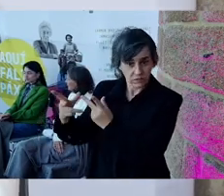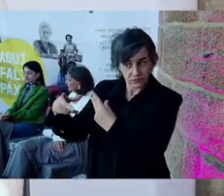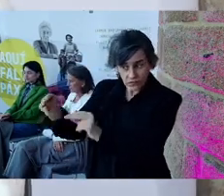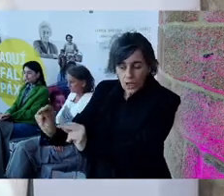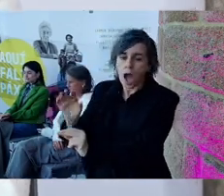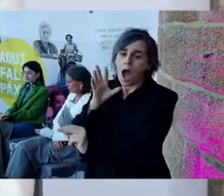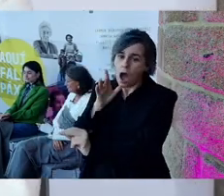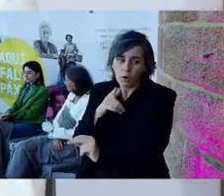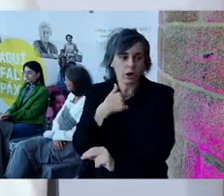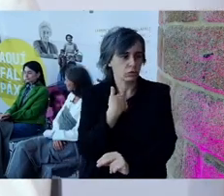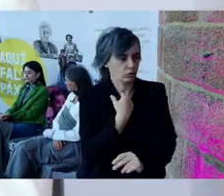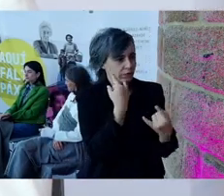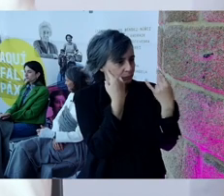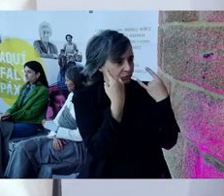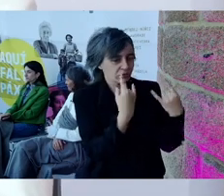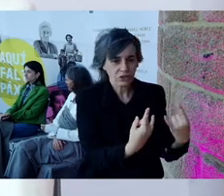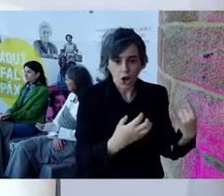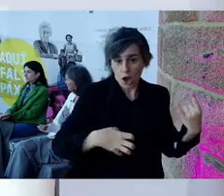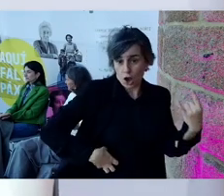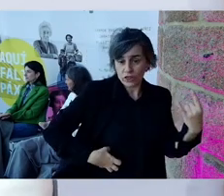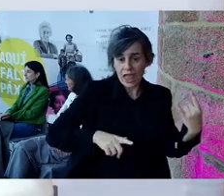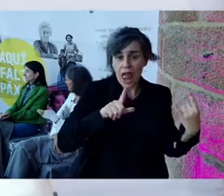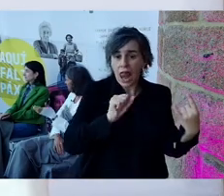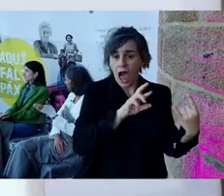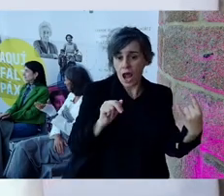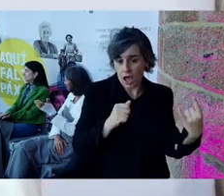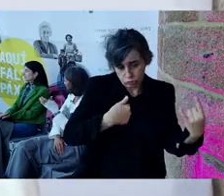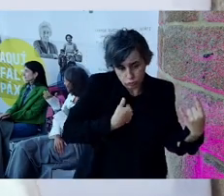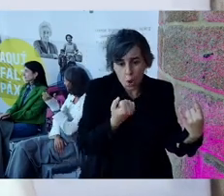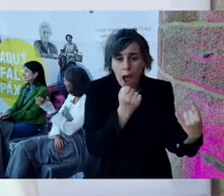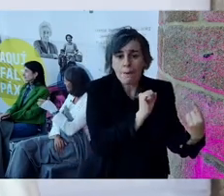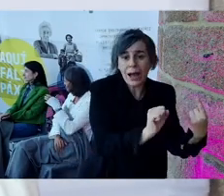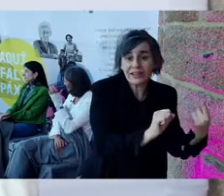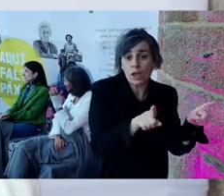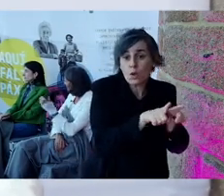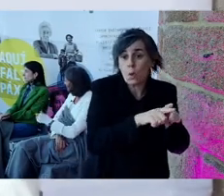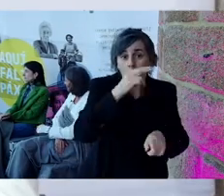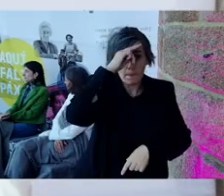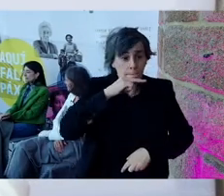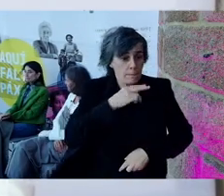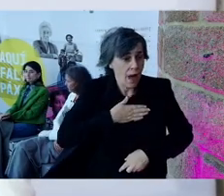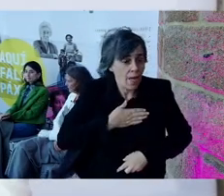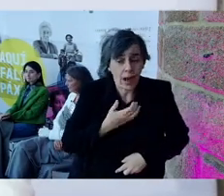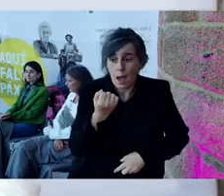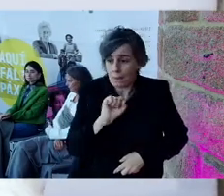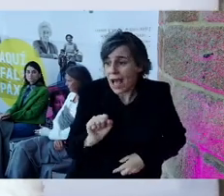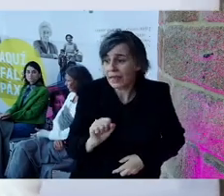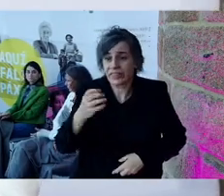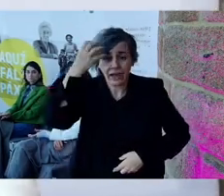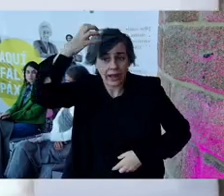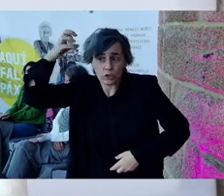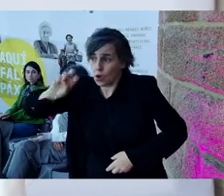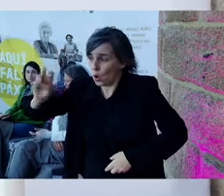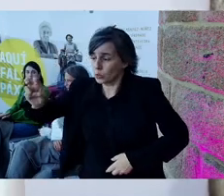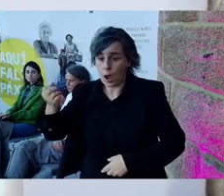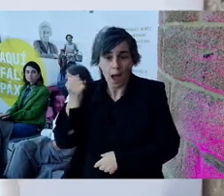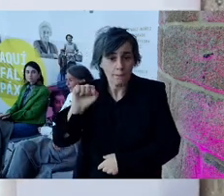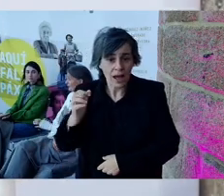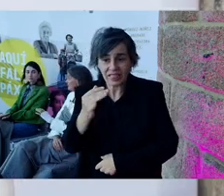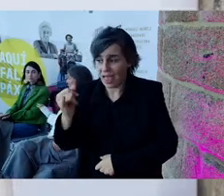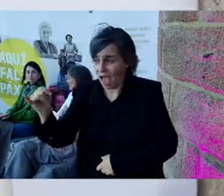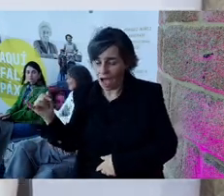gusta el conde de Lara, pues ya está, pues va a ser mi amante de la misma forma que mi padre ha tenido sus amantes y todos los demás